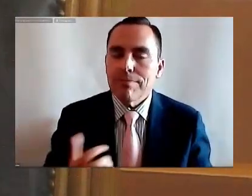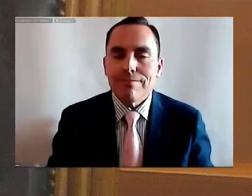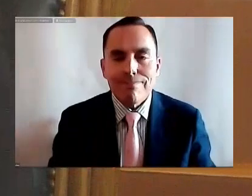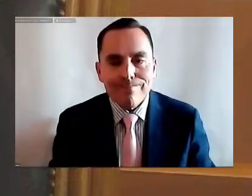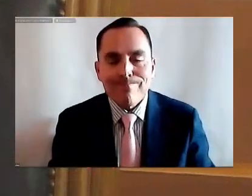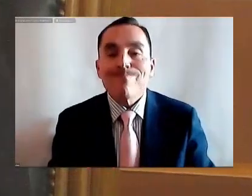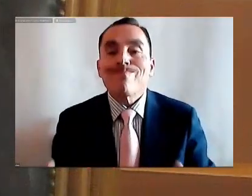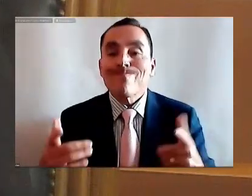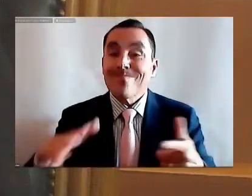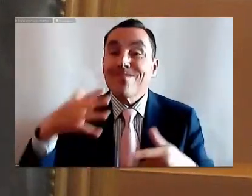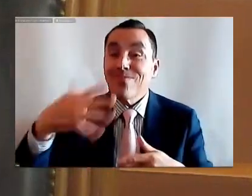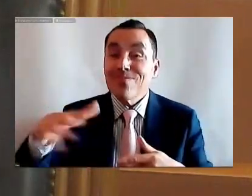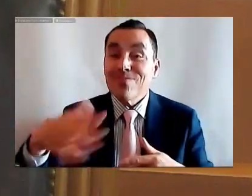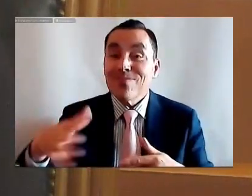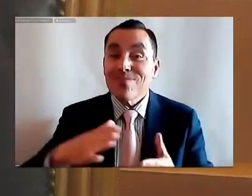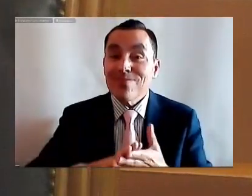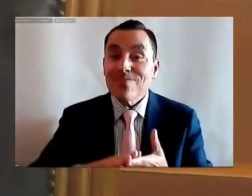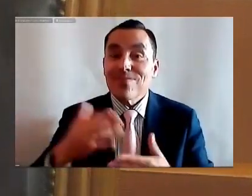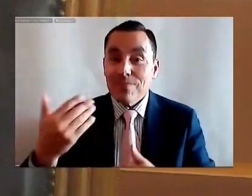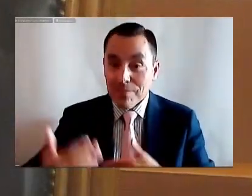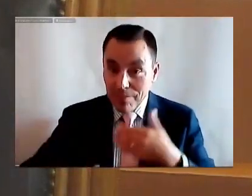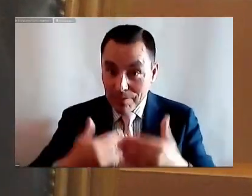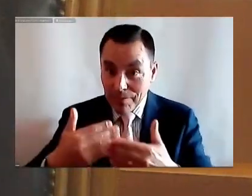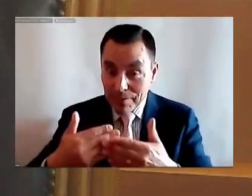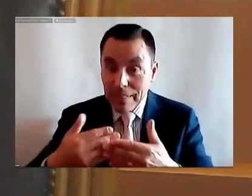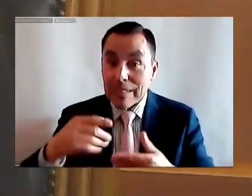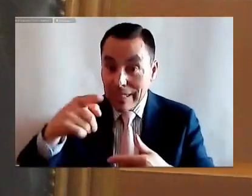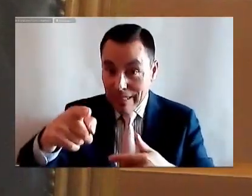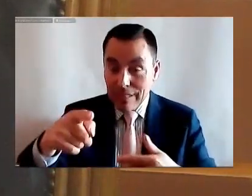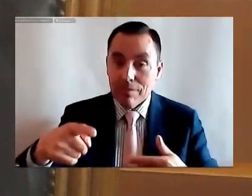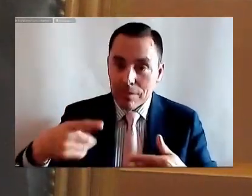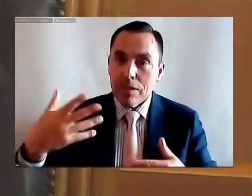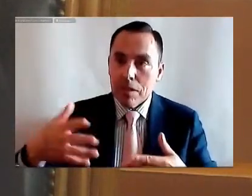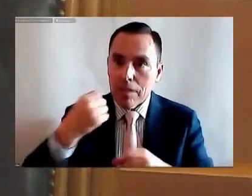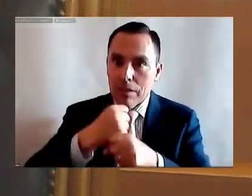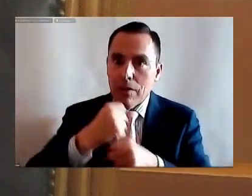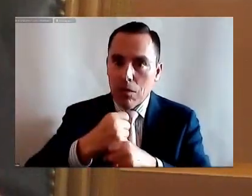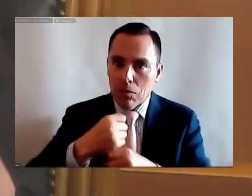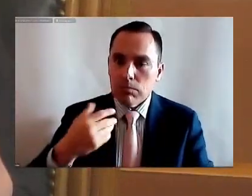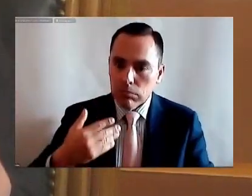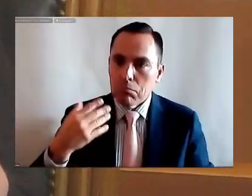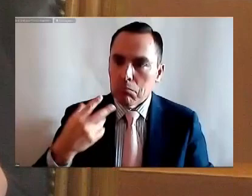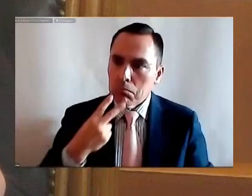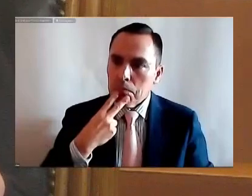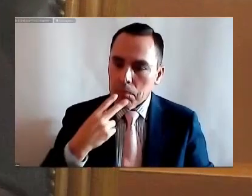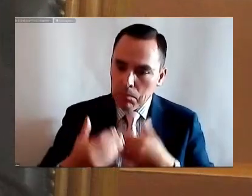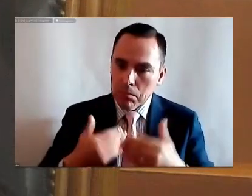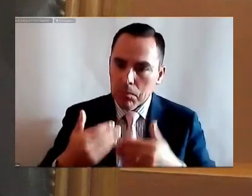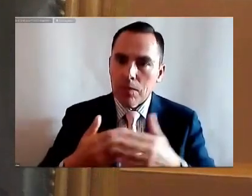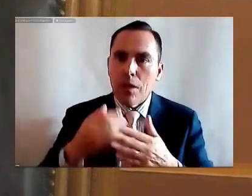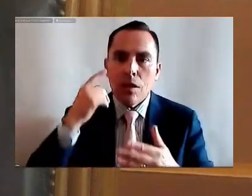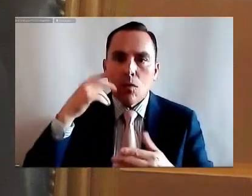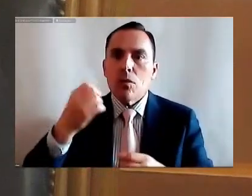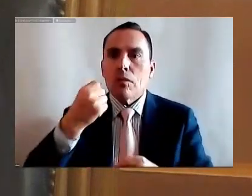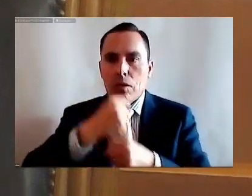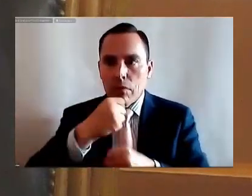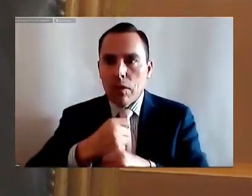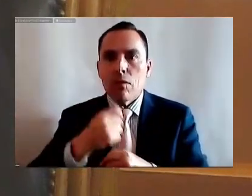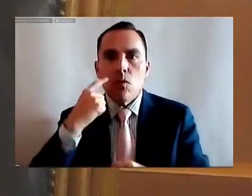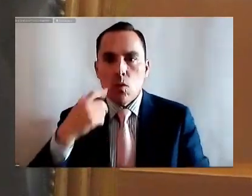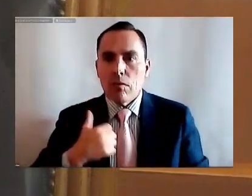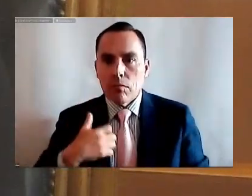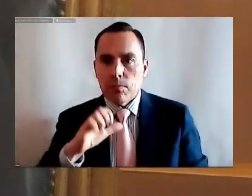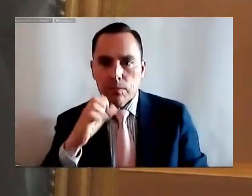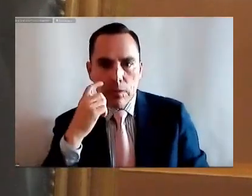otro papel para la dirección, para la inspección del trabajo y la labor fiscalizadora. Y eso significa afirmar esa